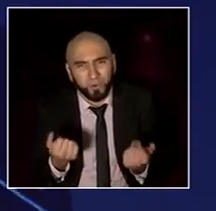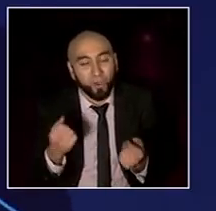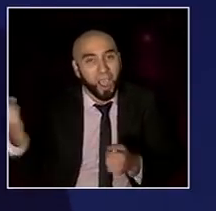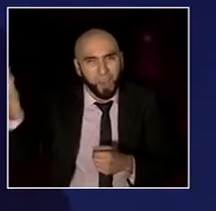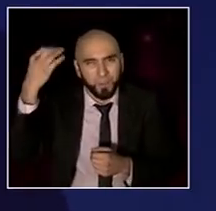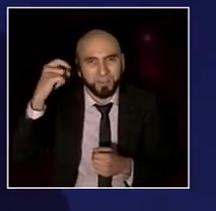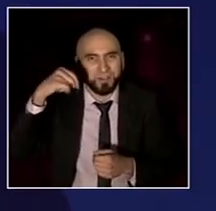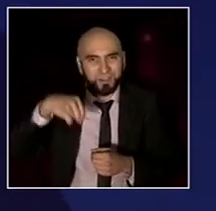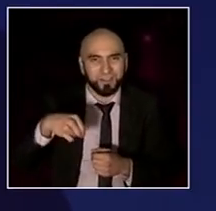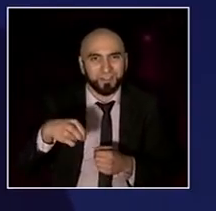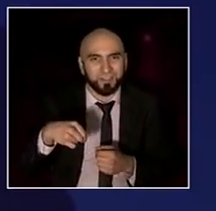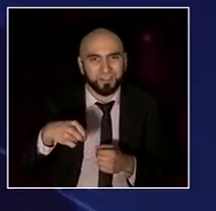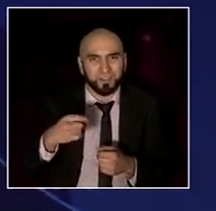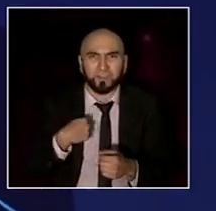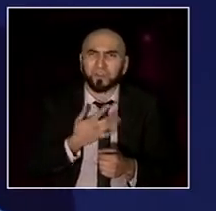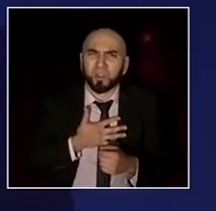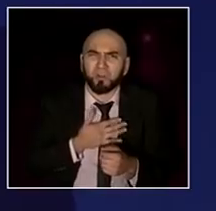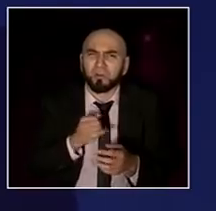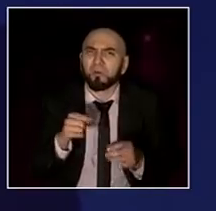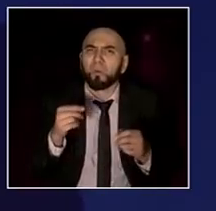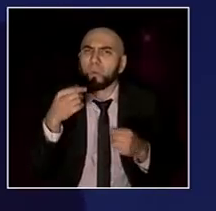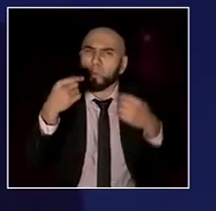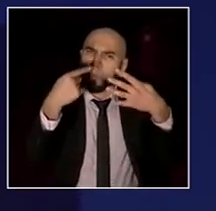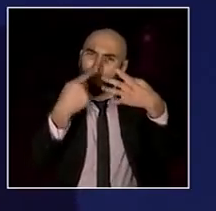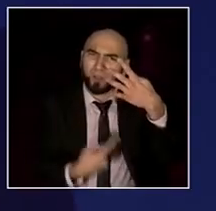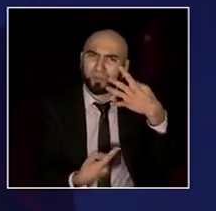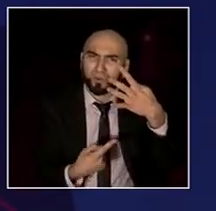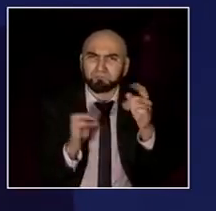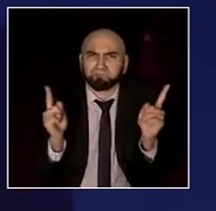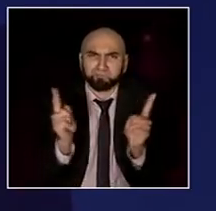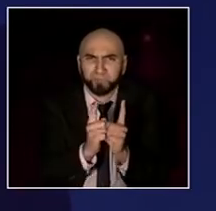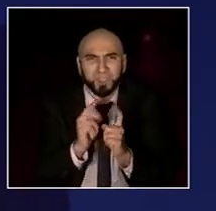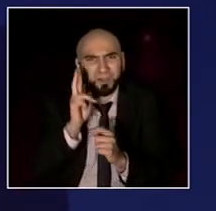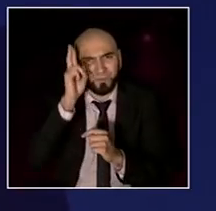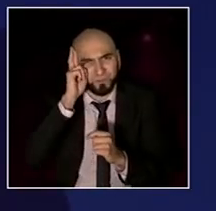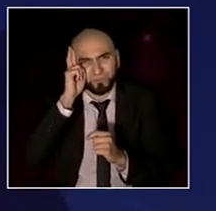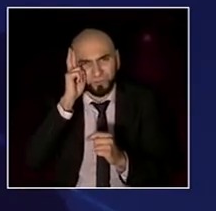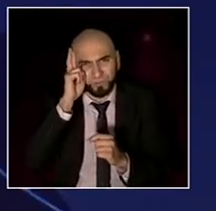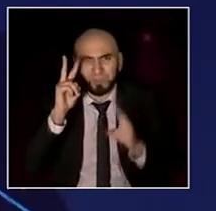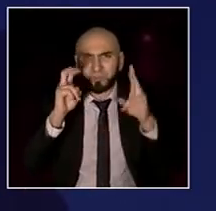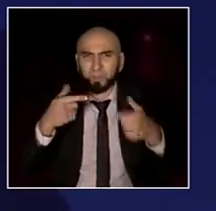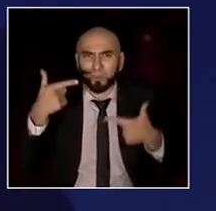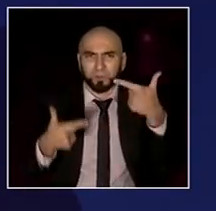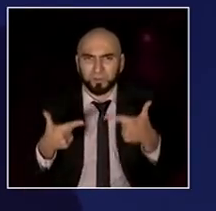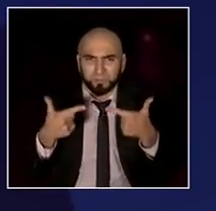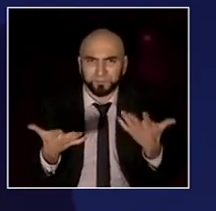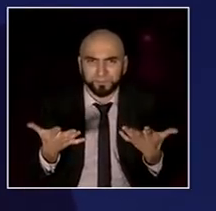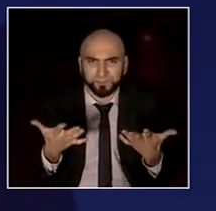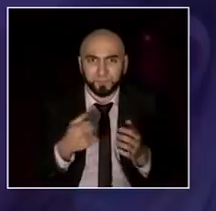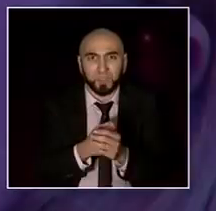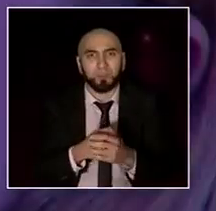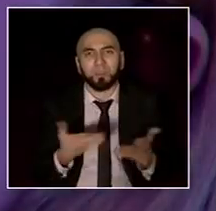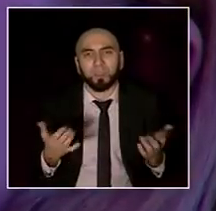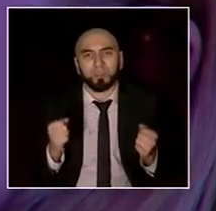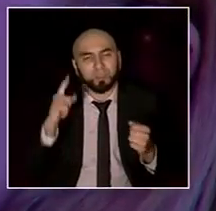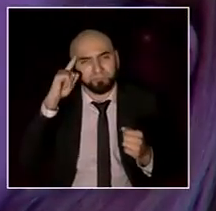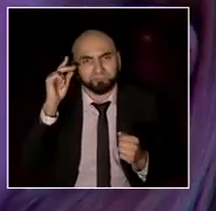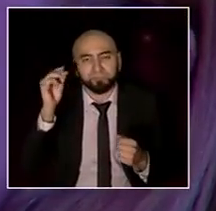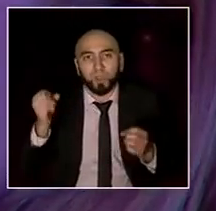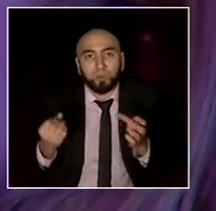hacer cuatro breves reflexiones desde la política, desde los desafíos del debate público, desde la creación